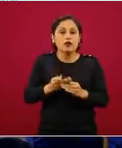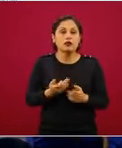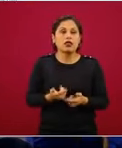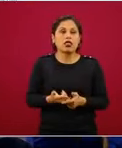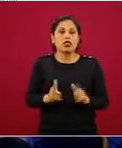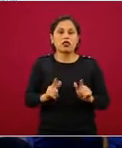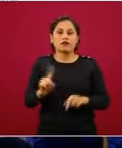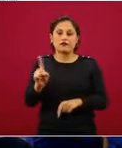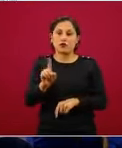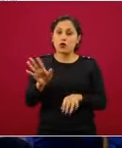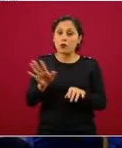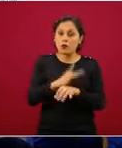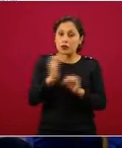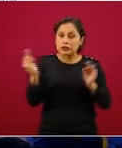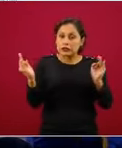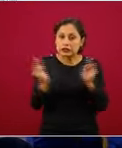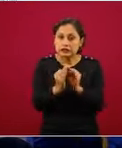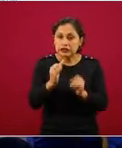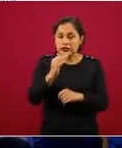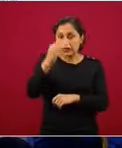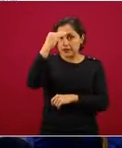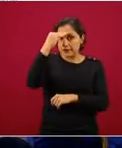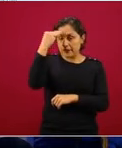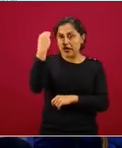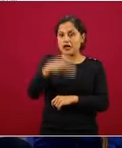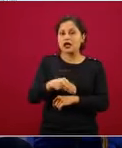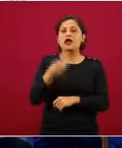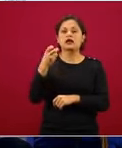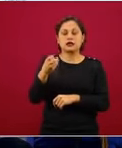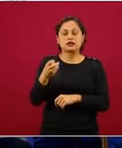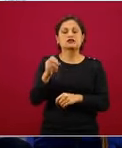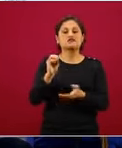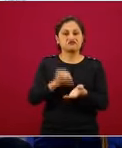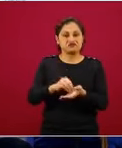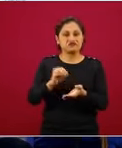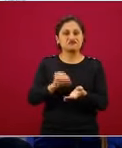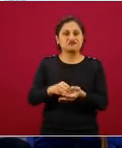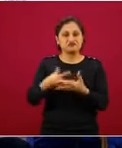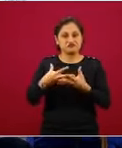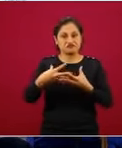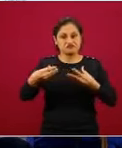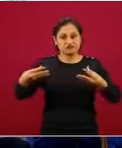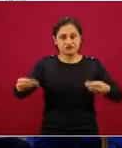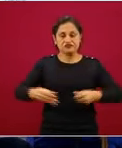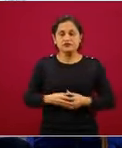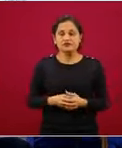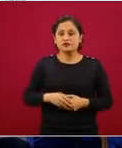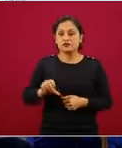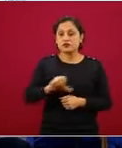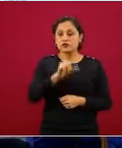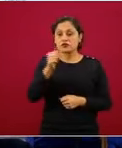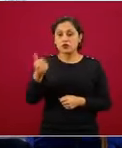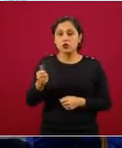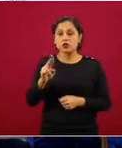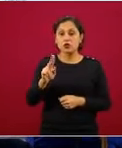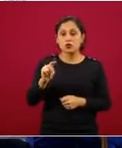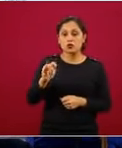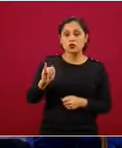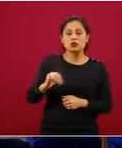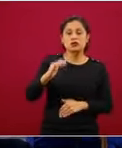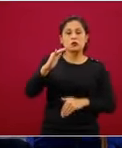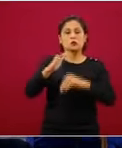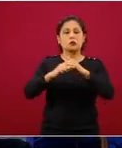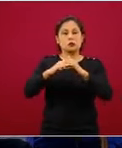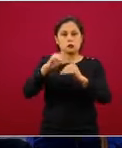Mexicali todavía tiene importante actividad. La siguiente, terapia intensiva excede las predicciones en Tijuana. La siguiente.